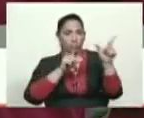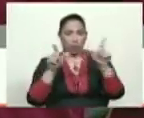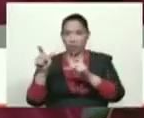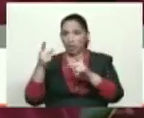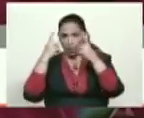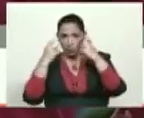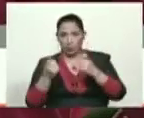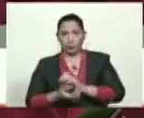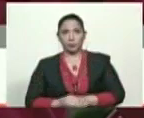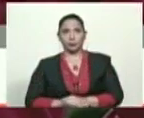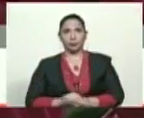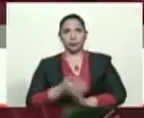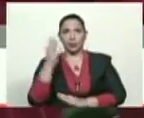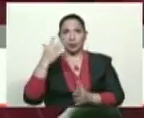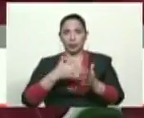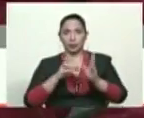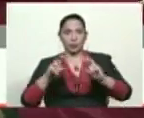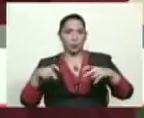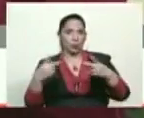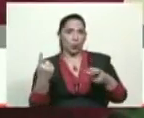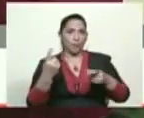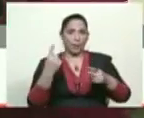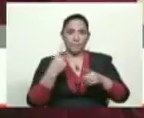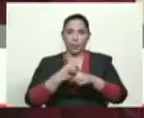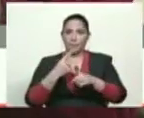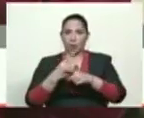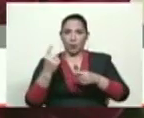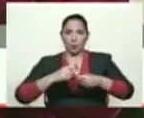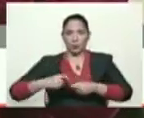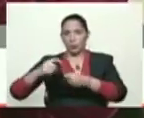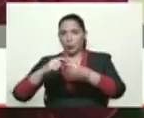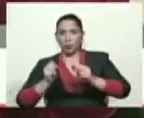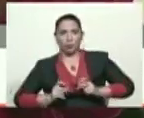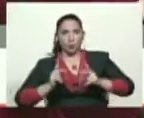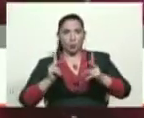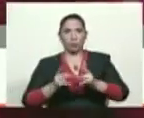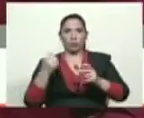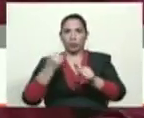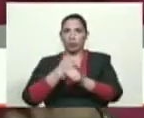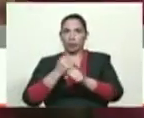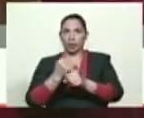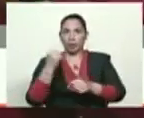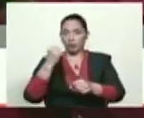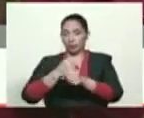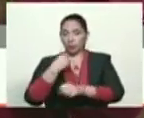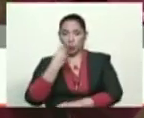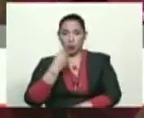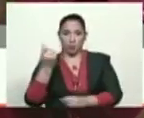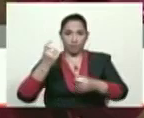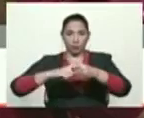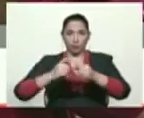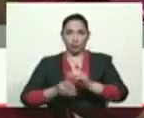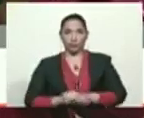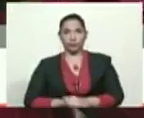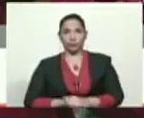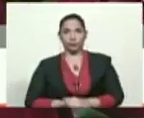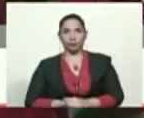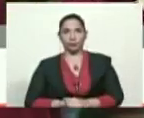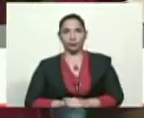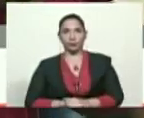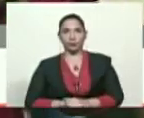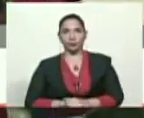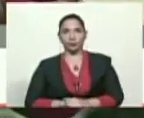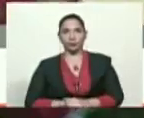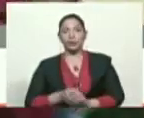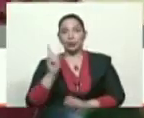casi 5.000 jóvenes delegado nacional ahora con la oportuna la oportunidad que usted no dio detrás a chapas güimil creo que con pérez